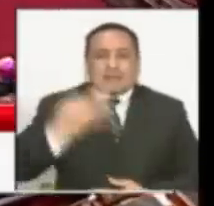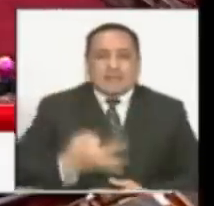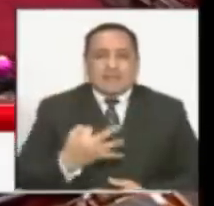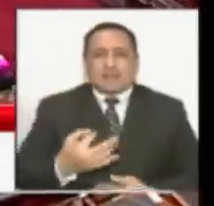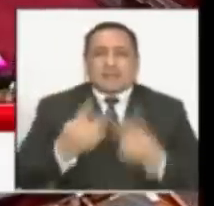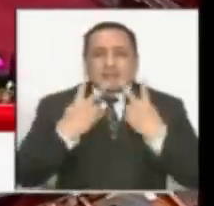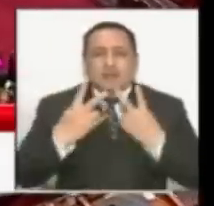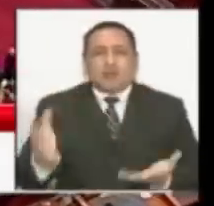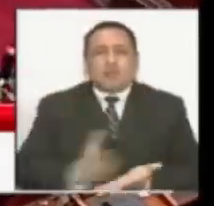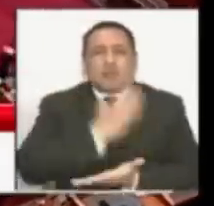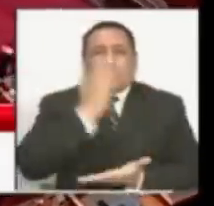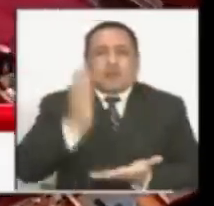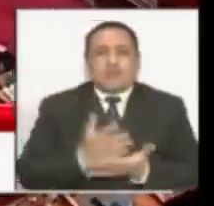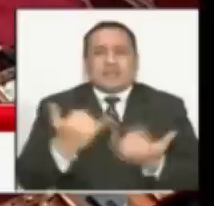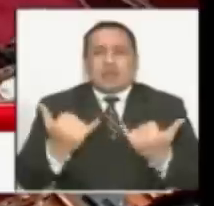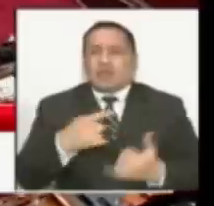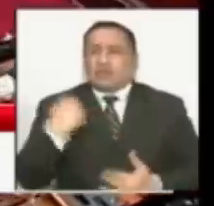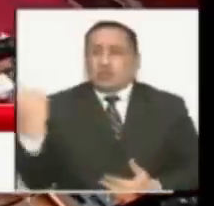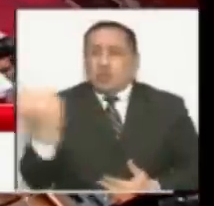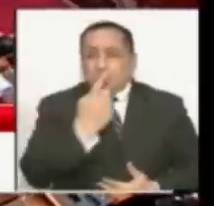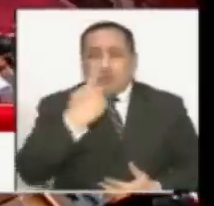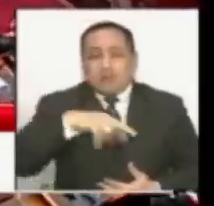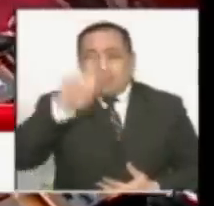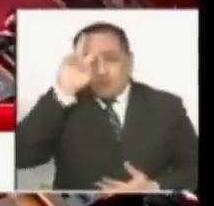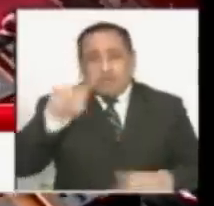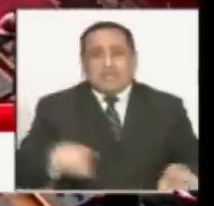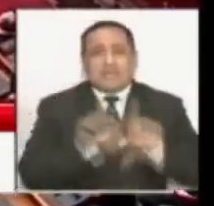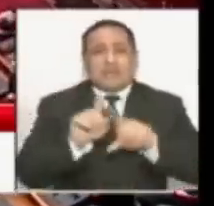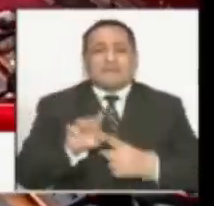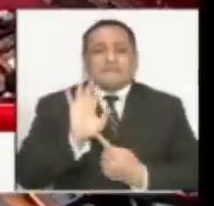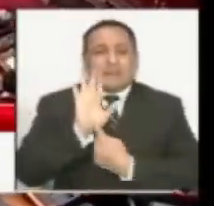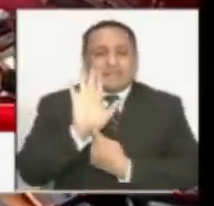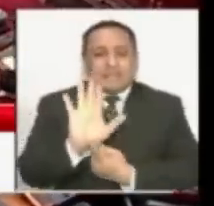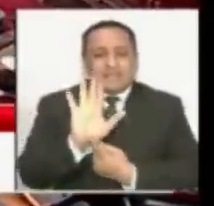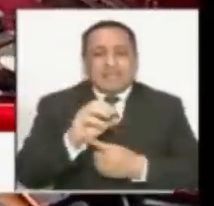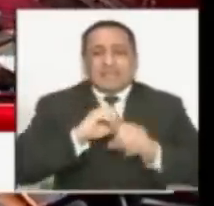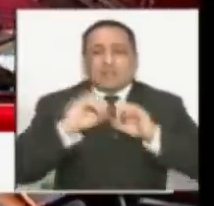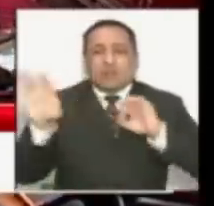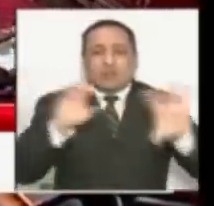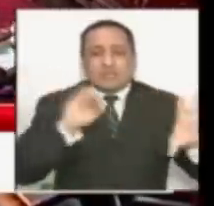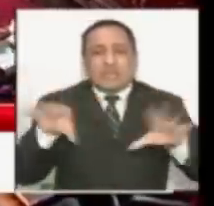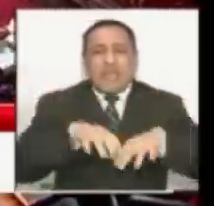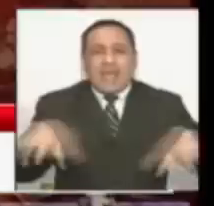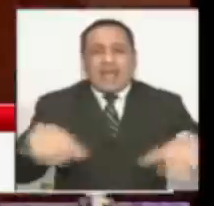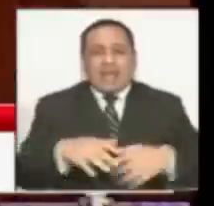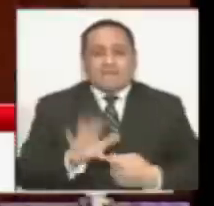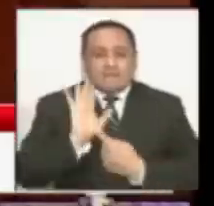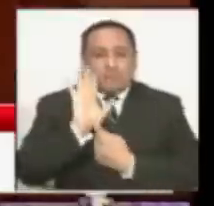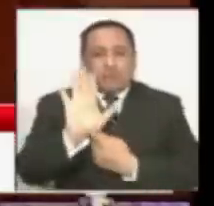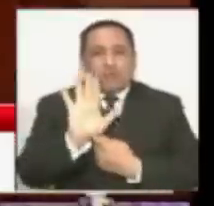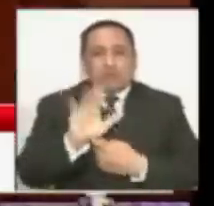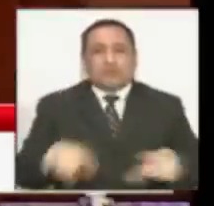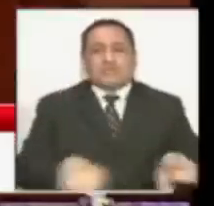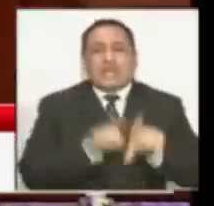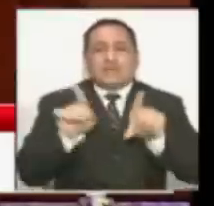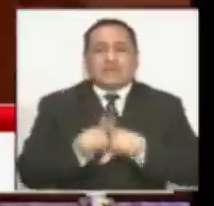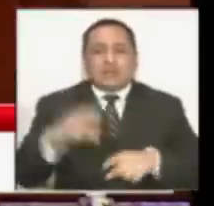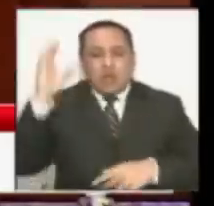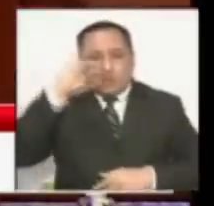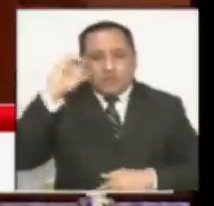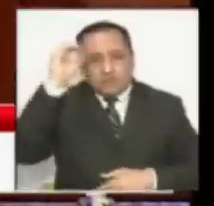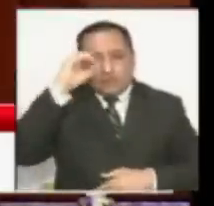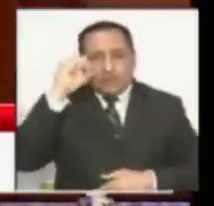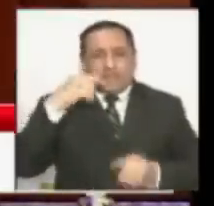veracidad la situación de nuestro país y emita y publicite, haga pública la